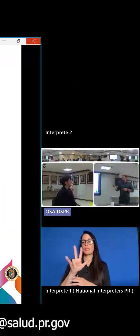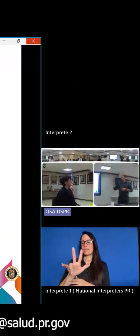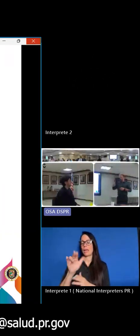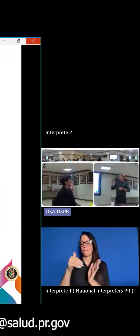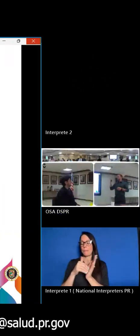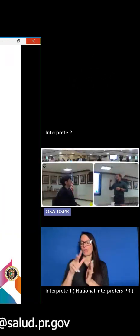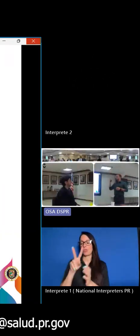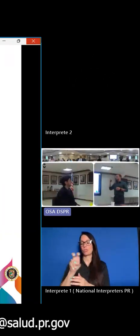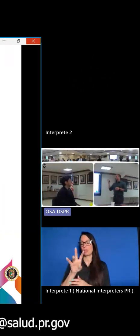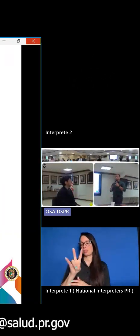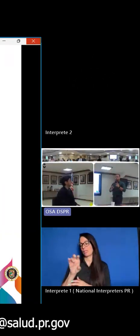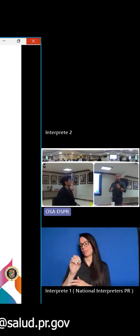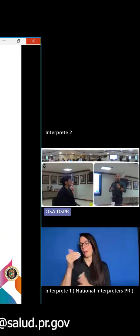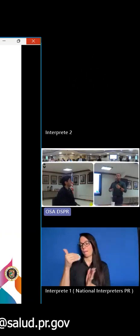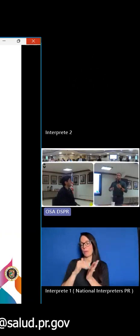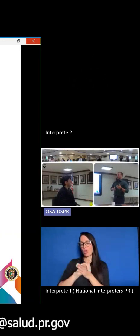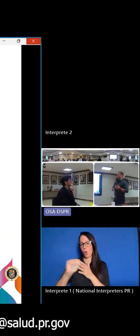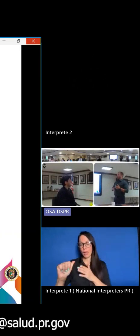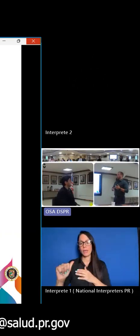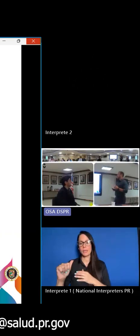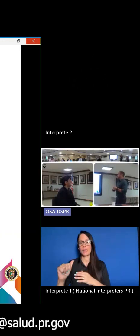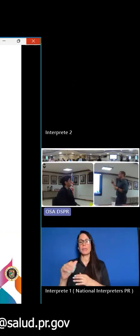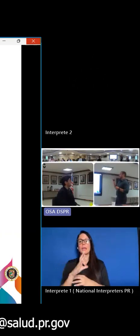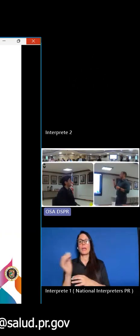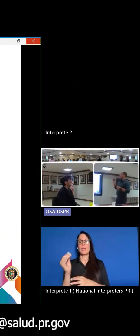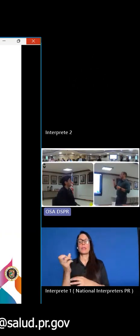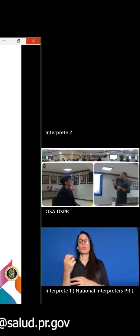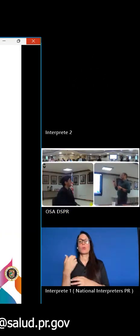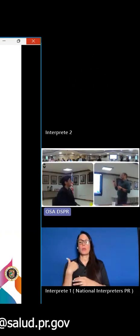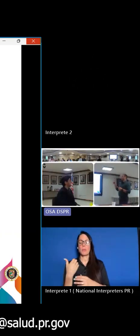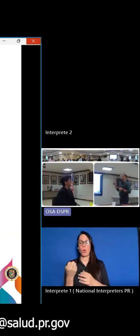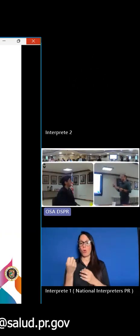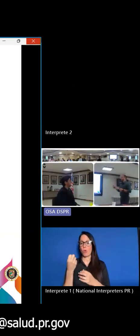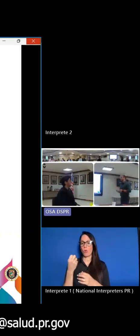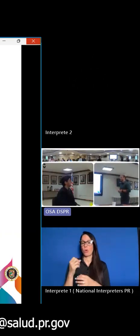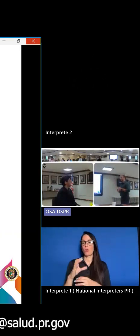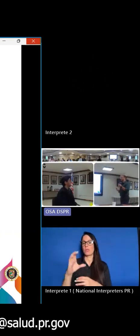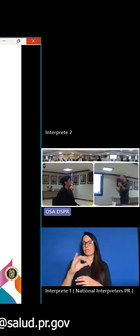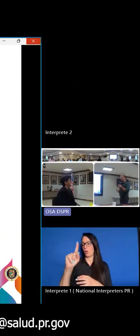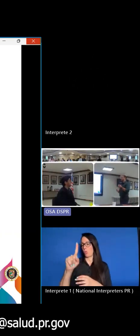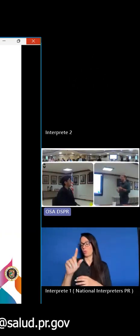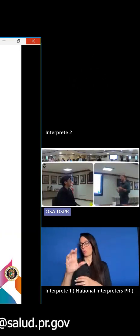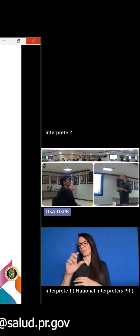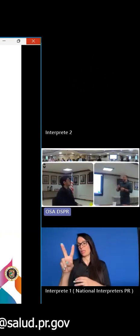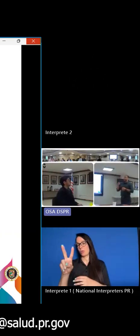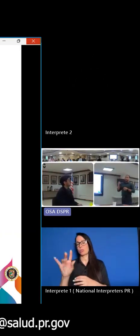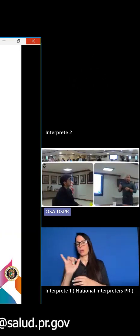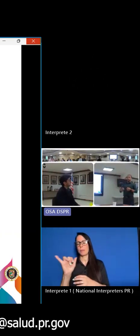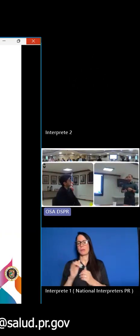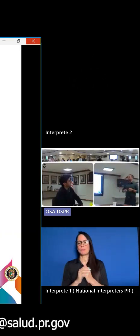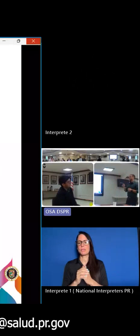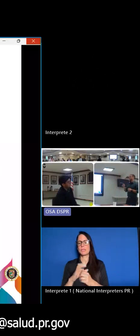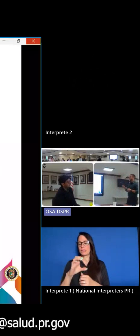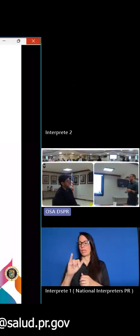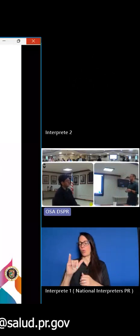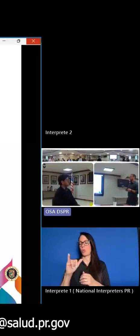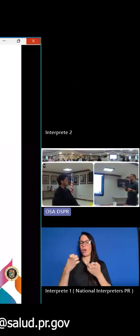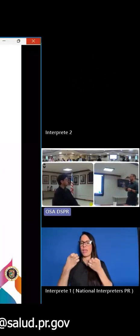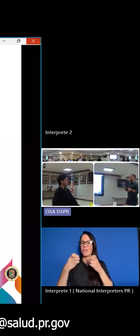$1.853.270.000 y tuvimos dos estrategias, la C1 y la C2. La descripción de esas estrategias eran esfuerzos para la